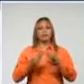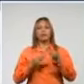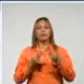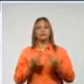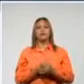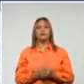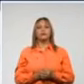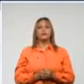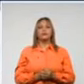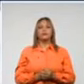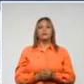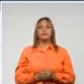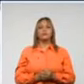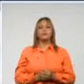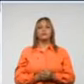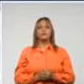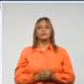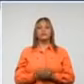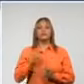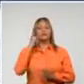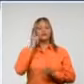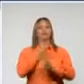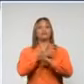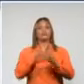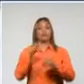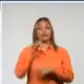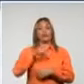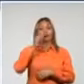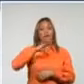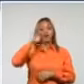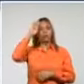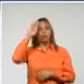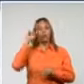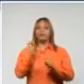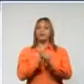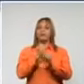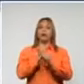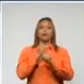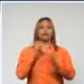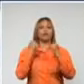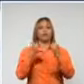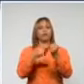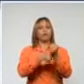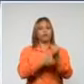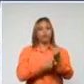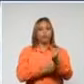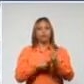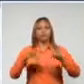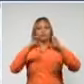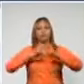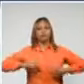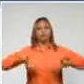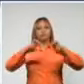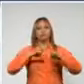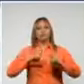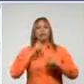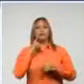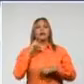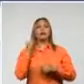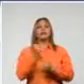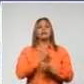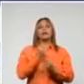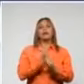el potencial científico de Cuba está trabajando para lograr nuevos medicamentos, además de la